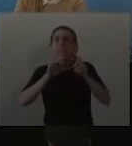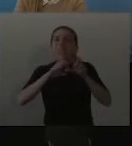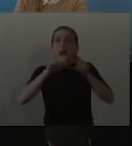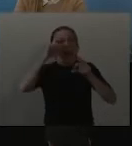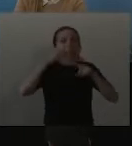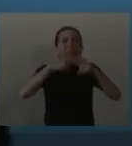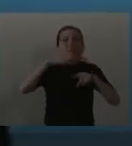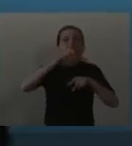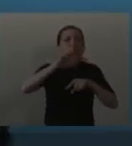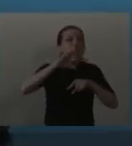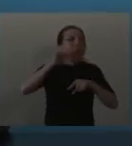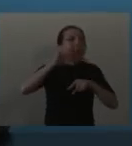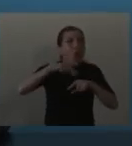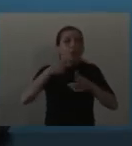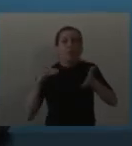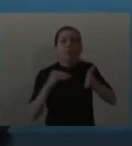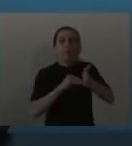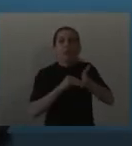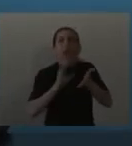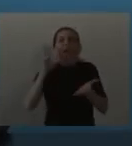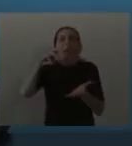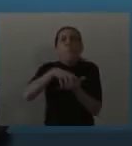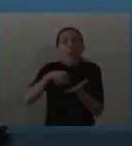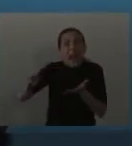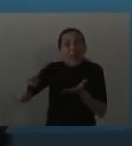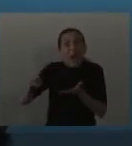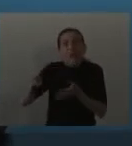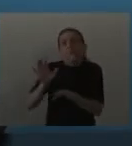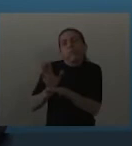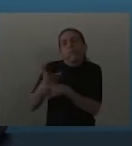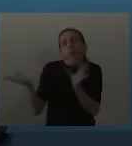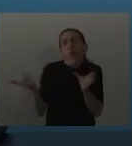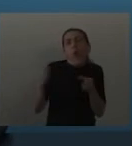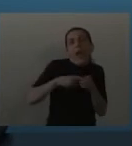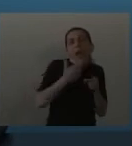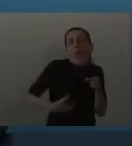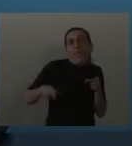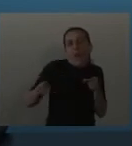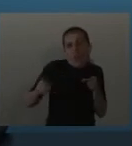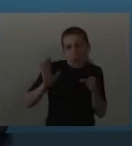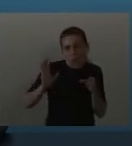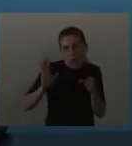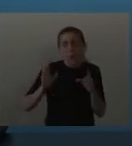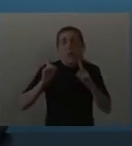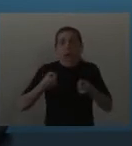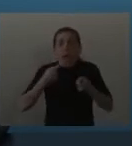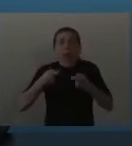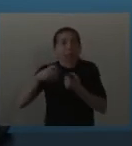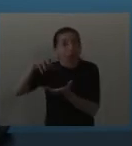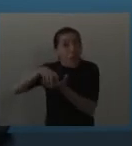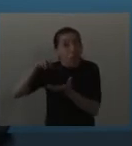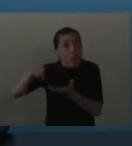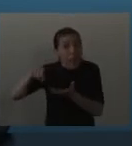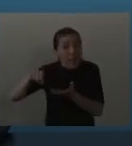tierra, en muchos planos tenemos que, en el plano de la deuda, donde el MNR tiene presentadas acciones judiciales